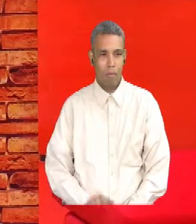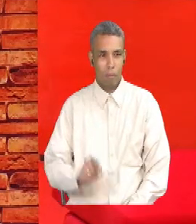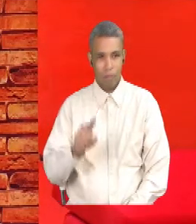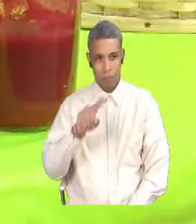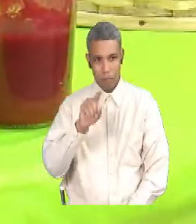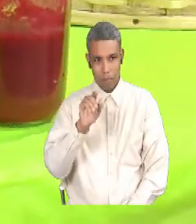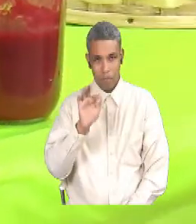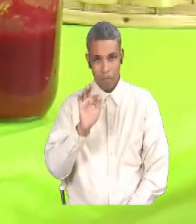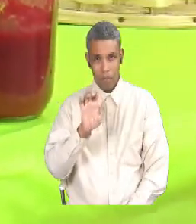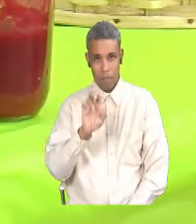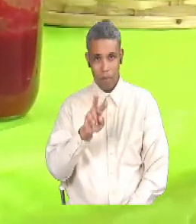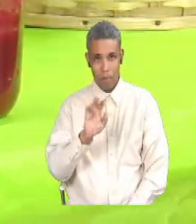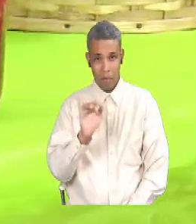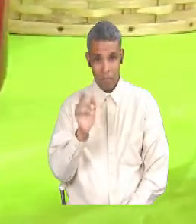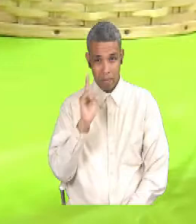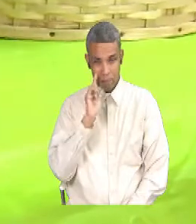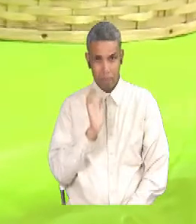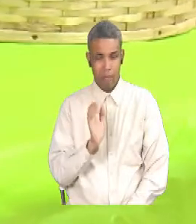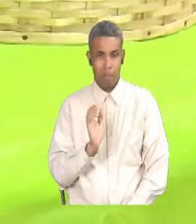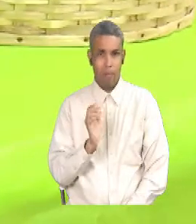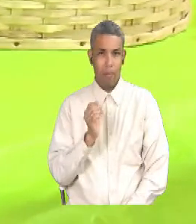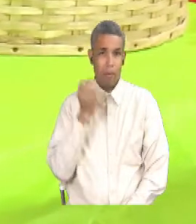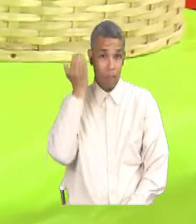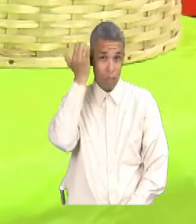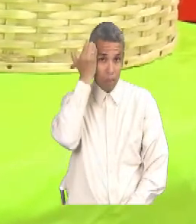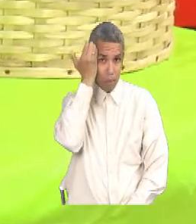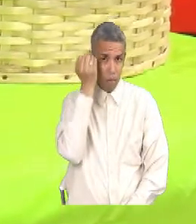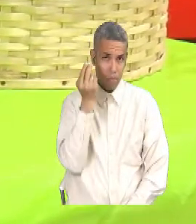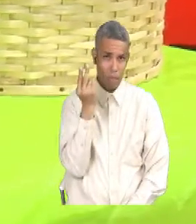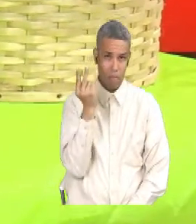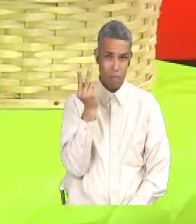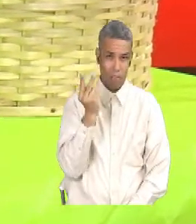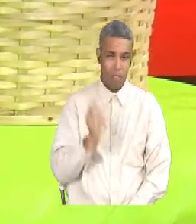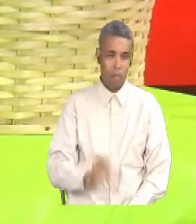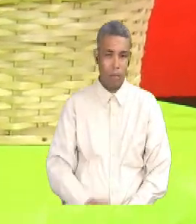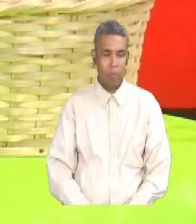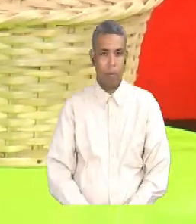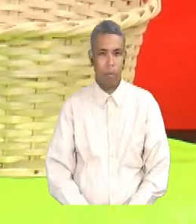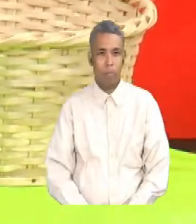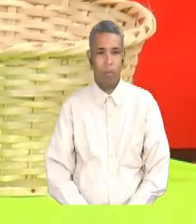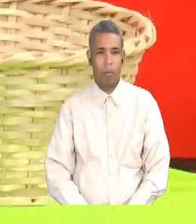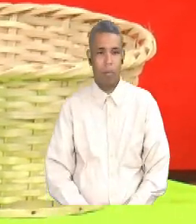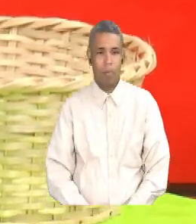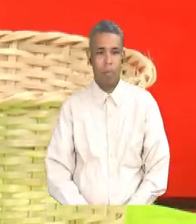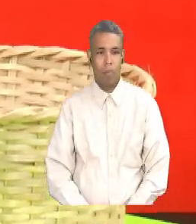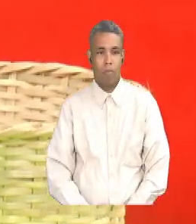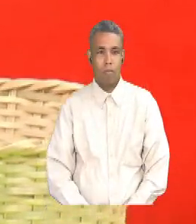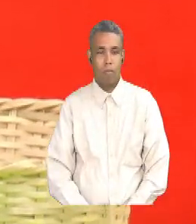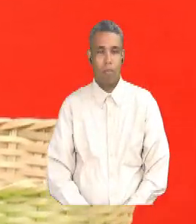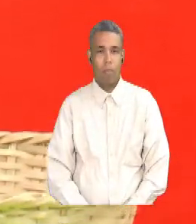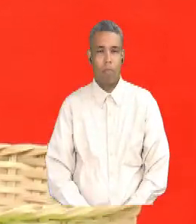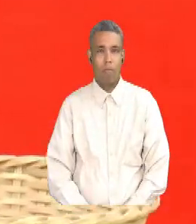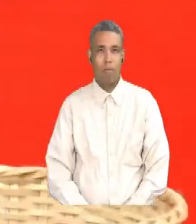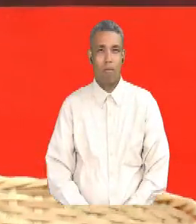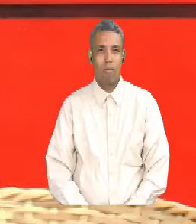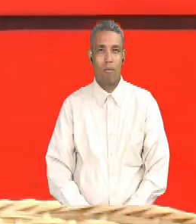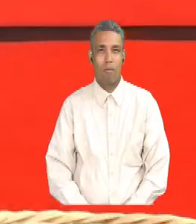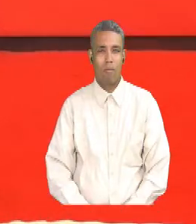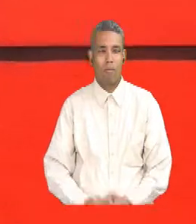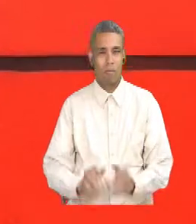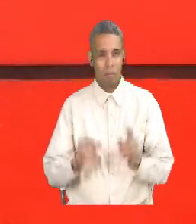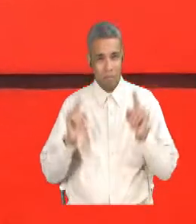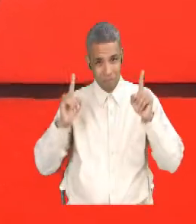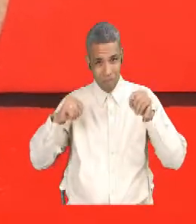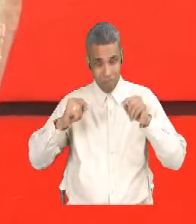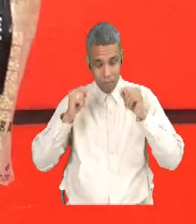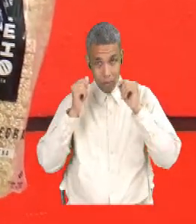dos huevos. Esto es una salsa de frutos rojos que hago especial para los parfait y para los waffles.